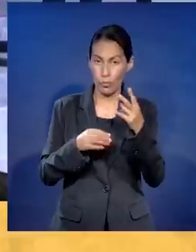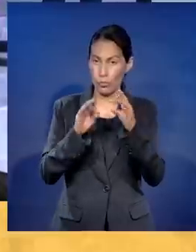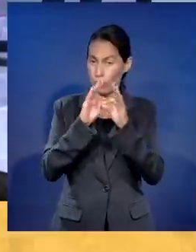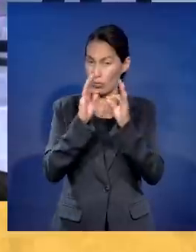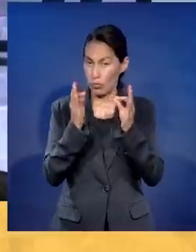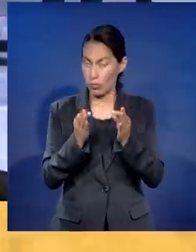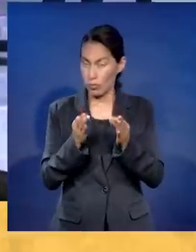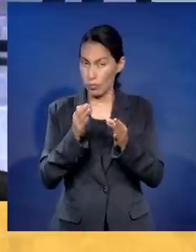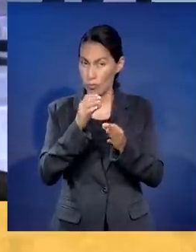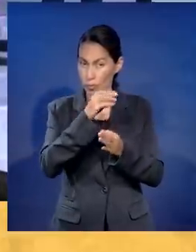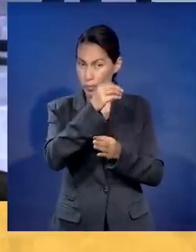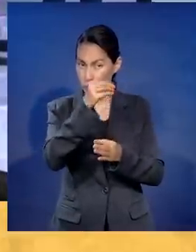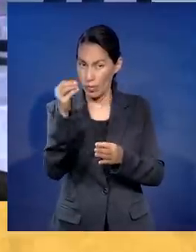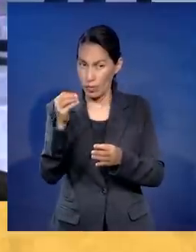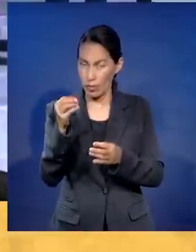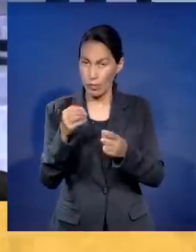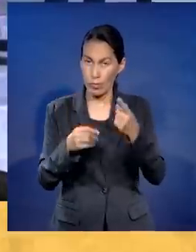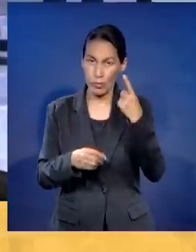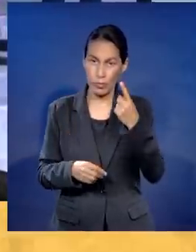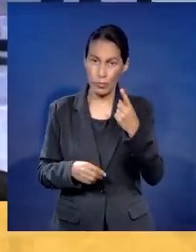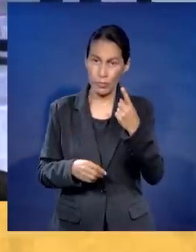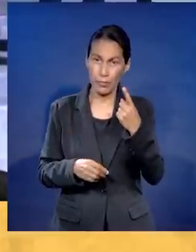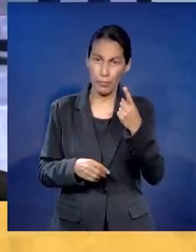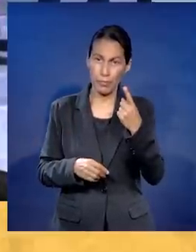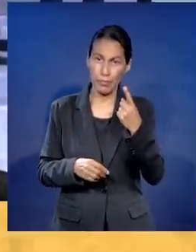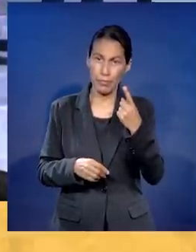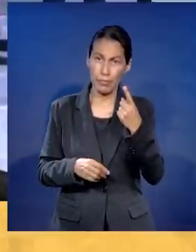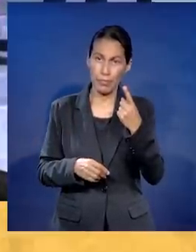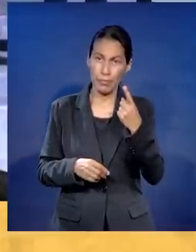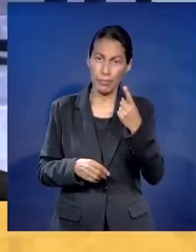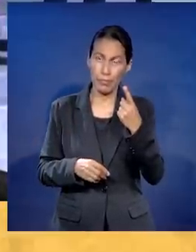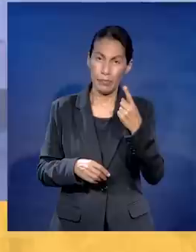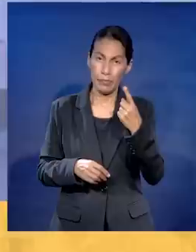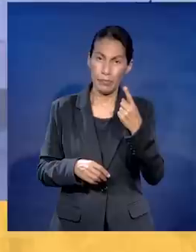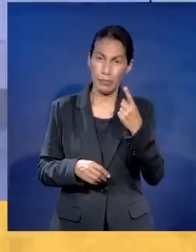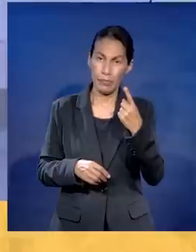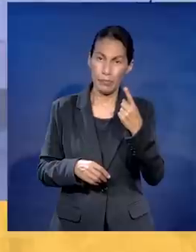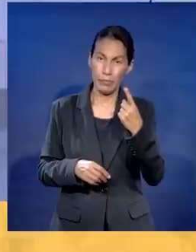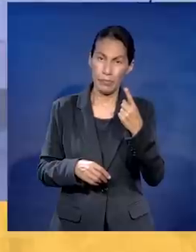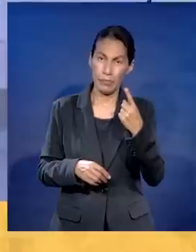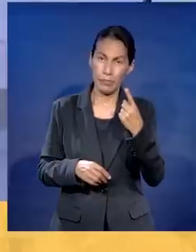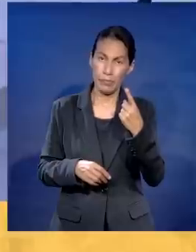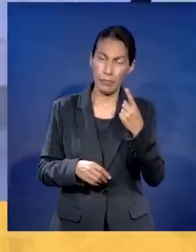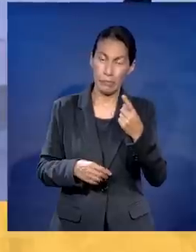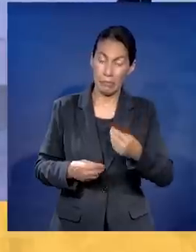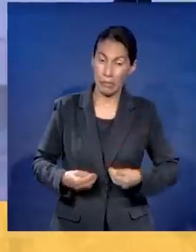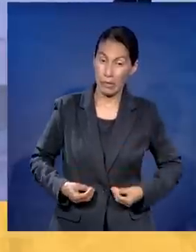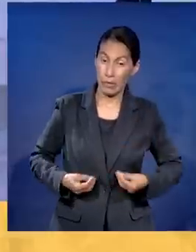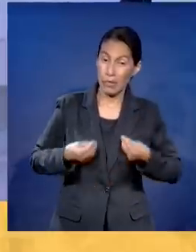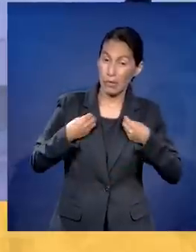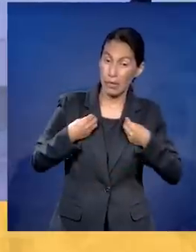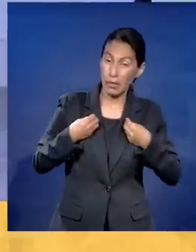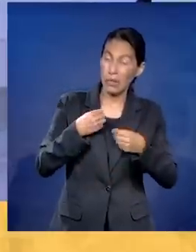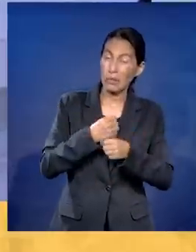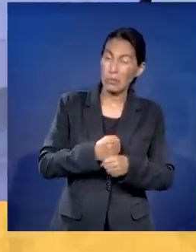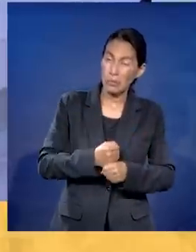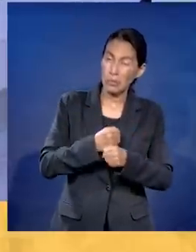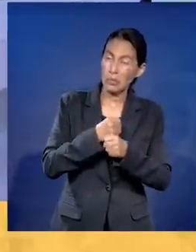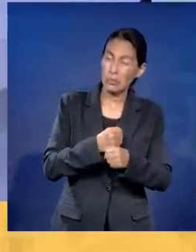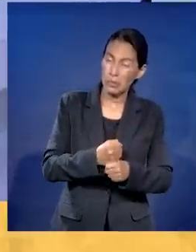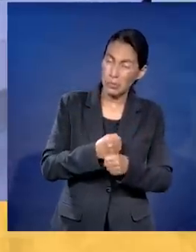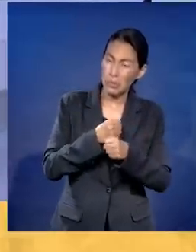dos formas de reordenar la mente la primera es a través de lo que yo llamo los